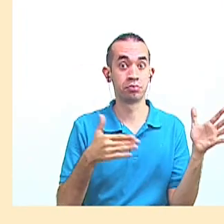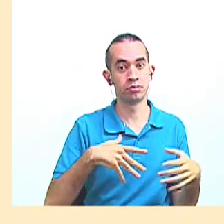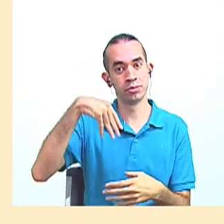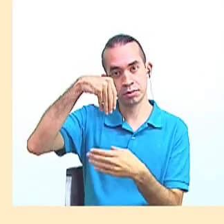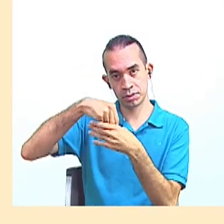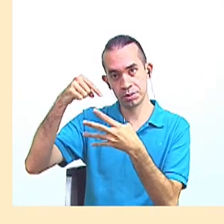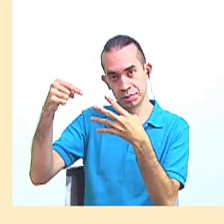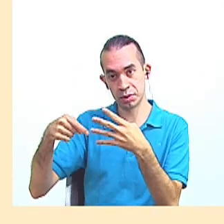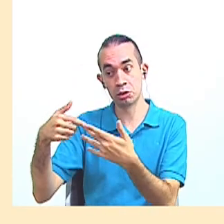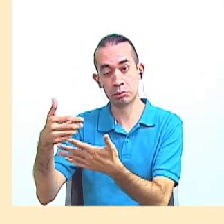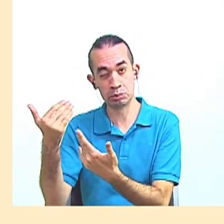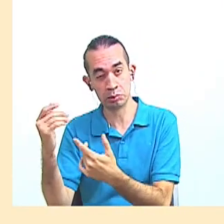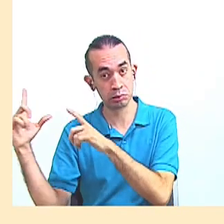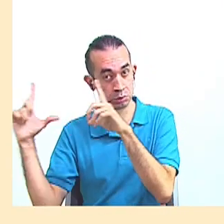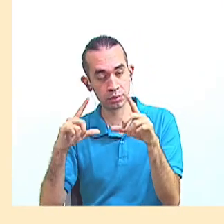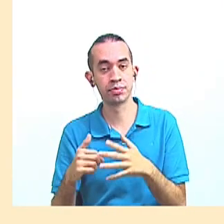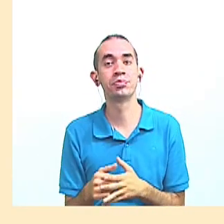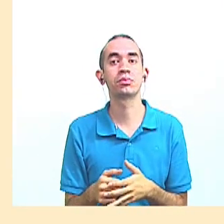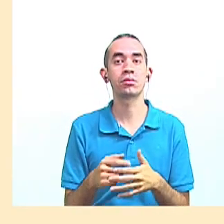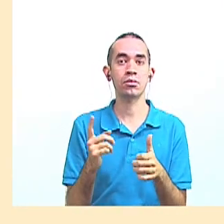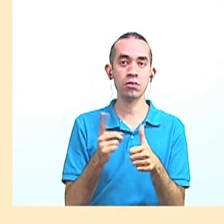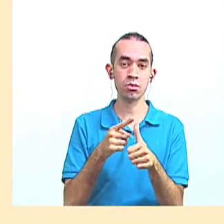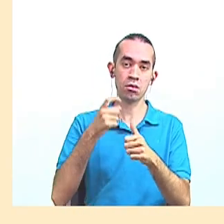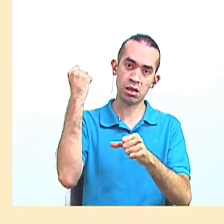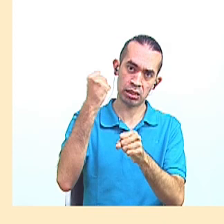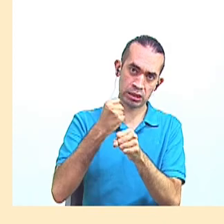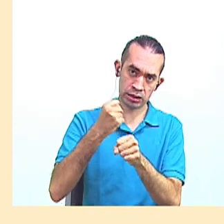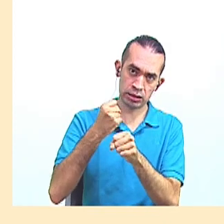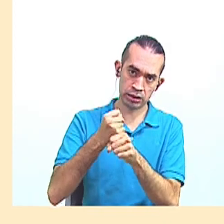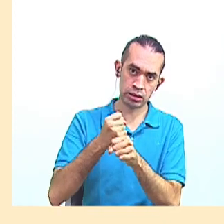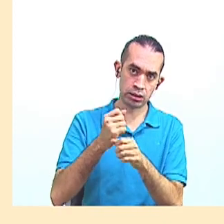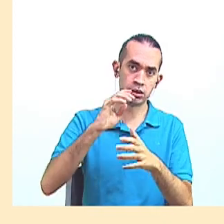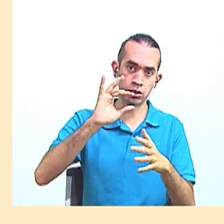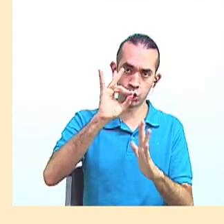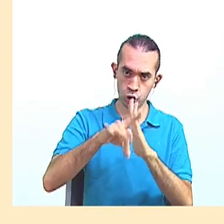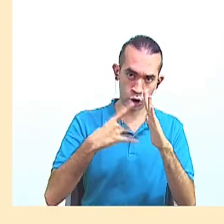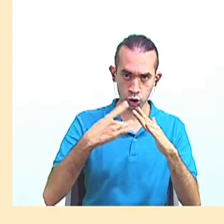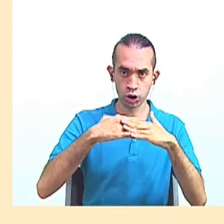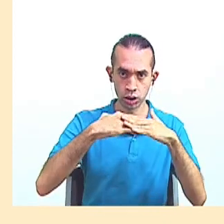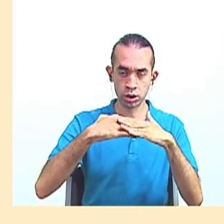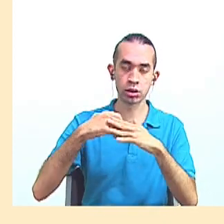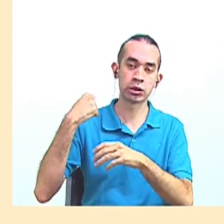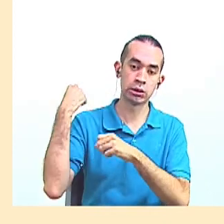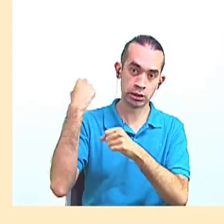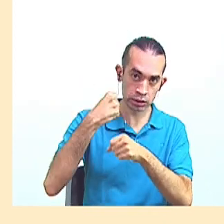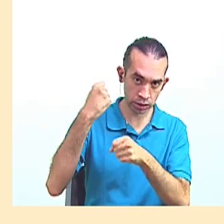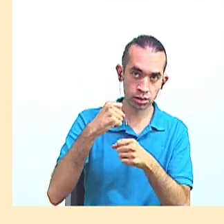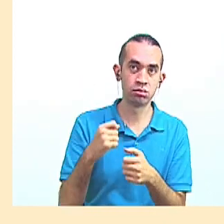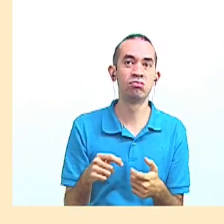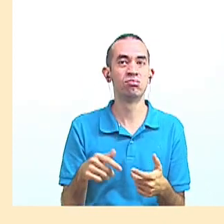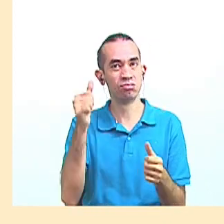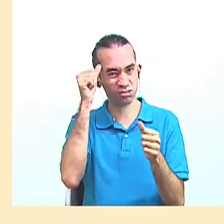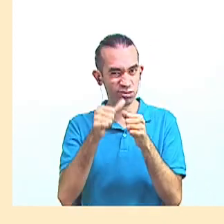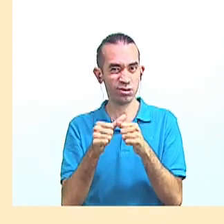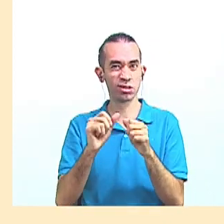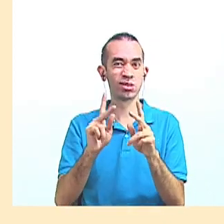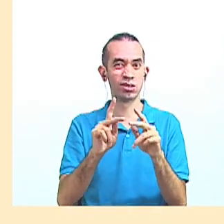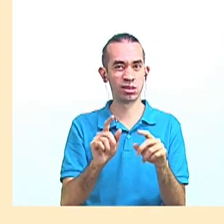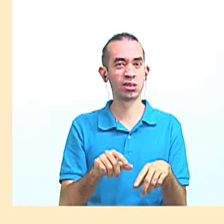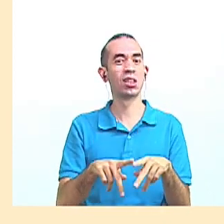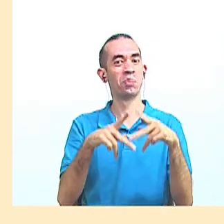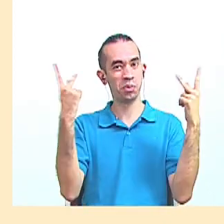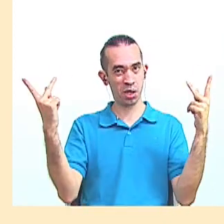nos ayudan los muchachos, la huelga por jornada de 8 horas. El Diario de Costa Rica informaba la huelga de ebanistas y carpinteros